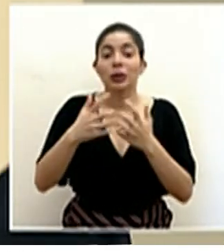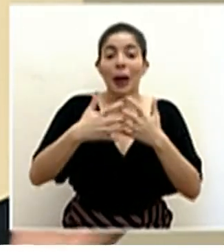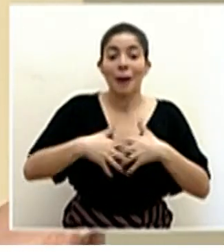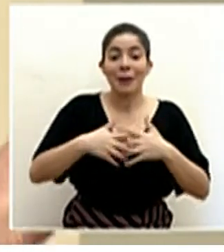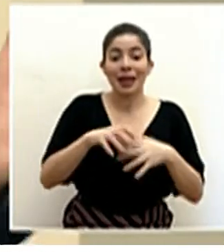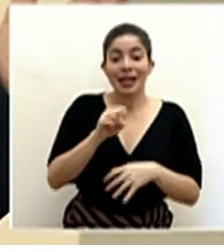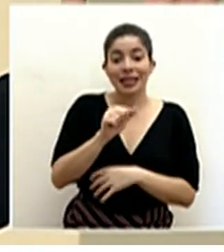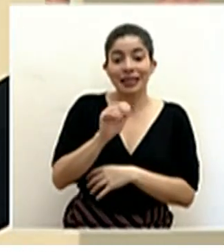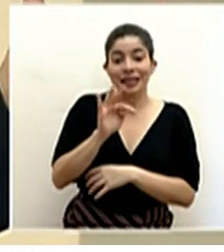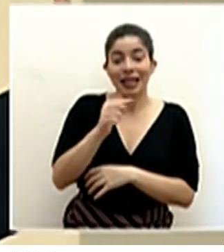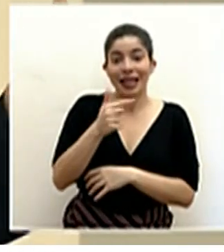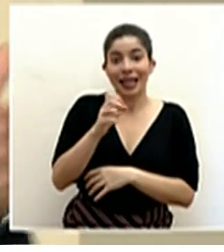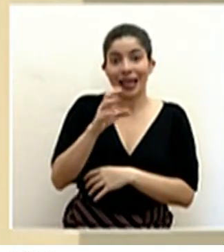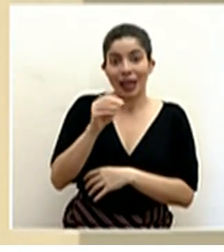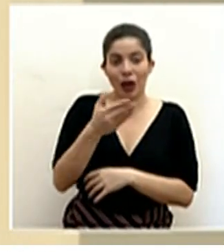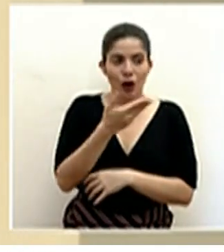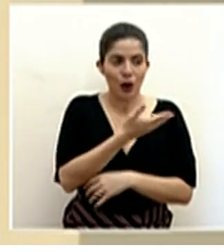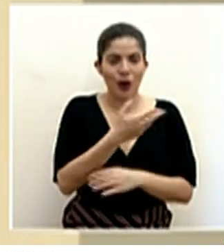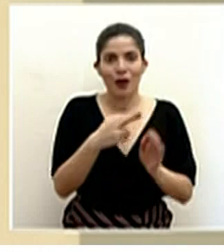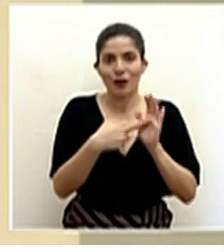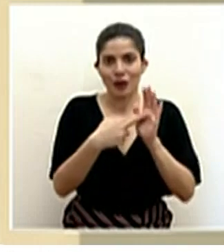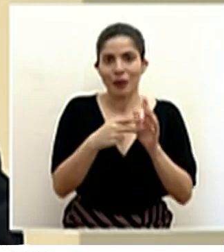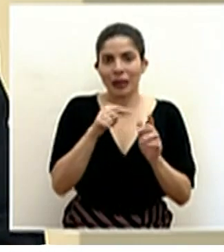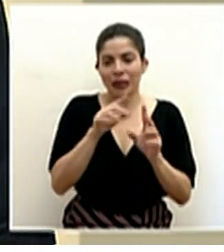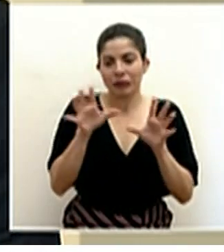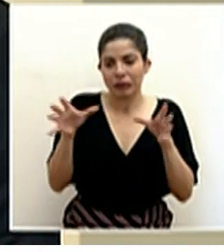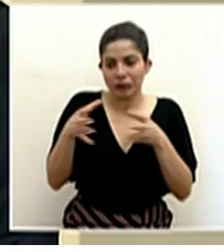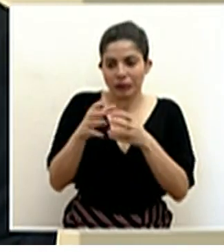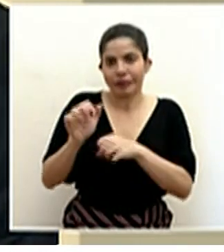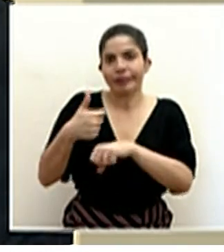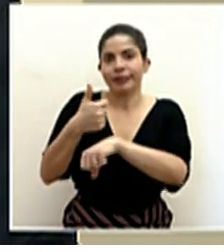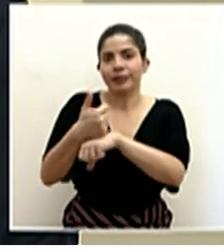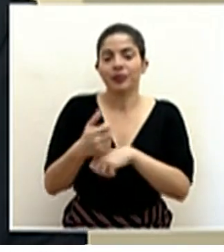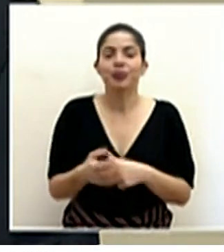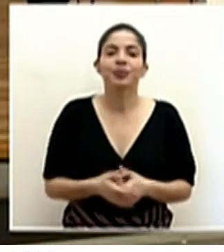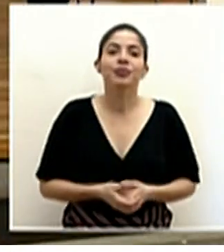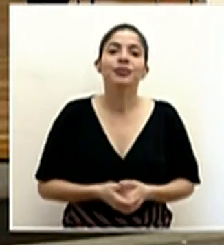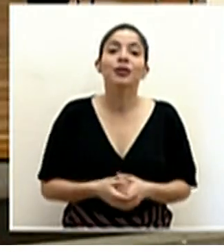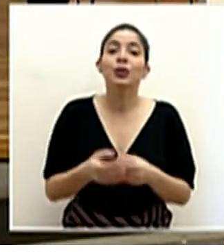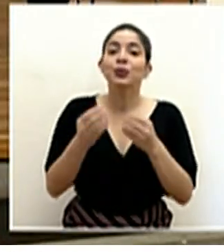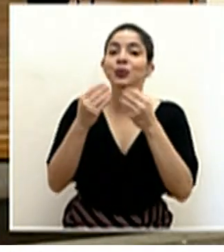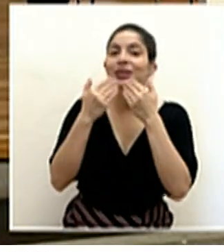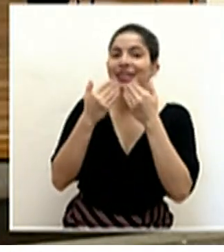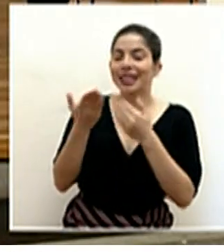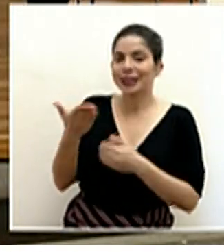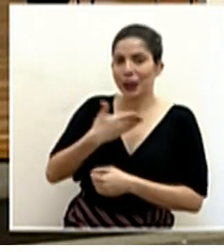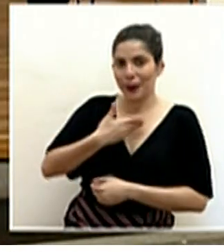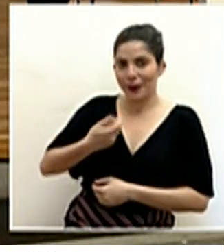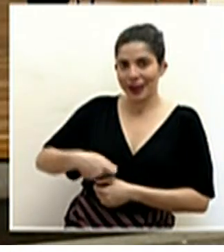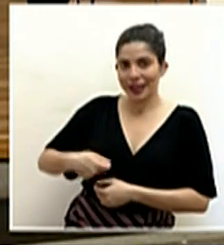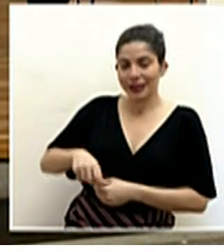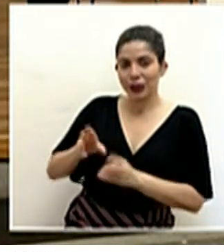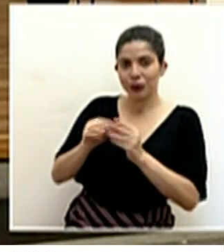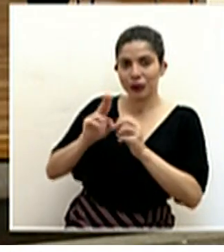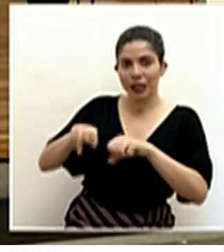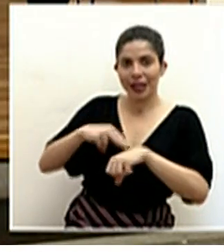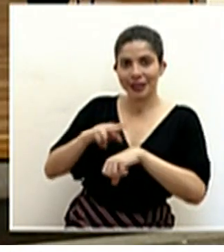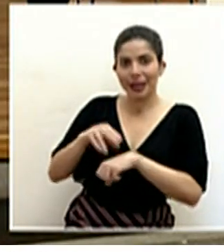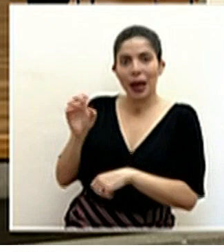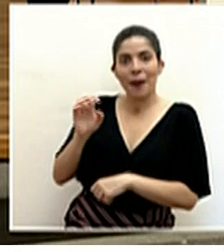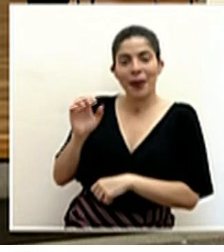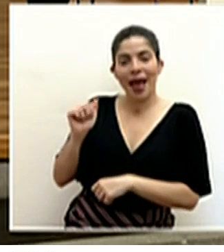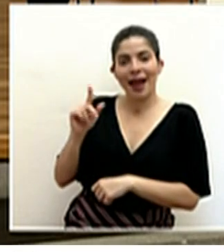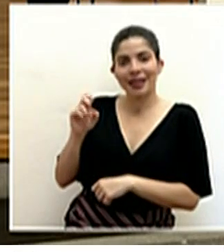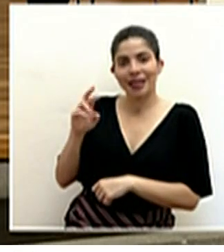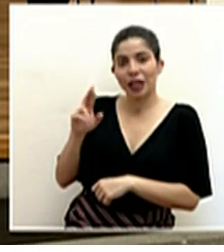empresa SatGeo, que también tenemos acá hoy participando con nosotros. Muchas gracias al presidente ejecutivo de la Comisión Nacional de Emergencias,